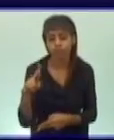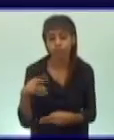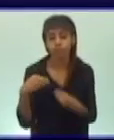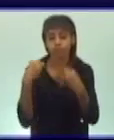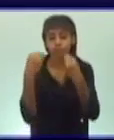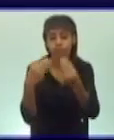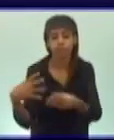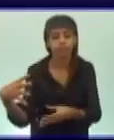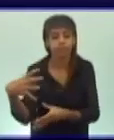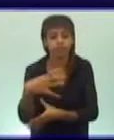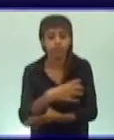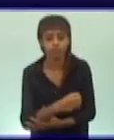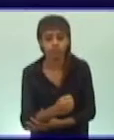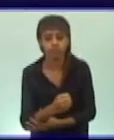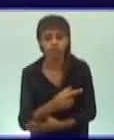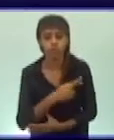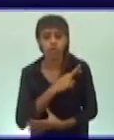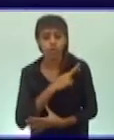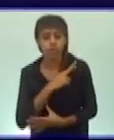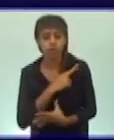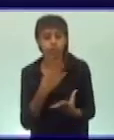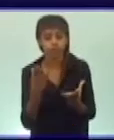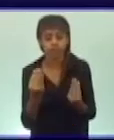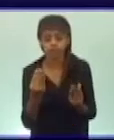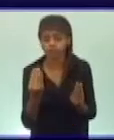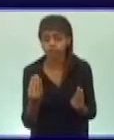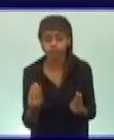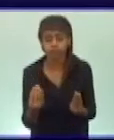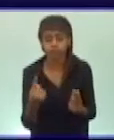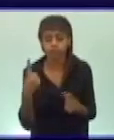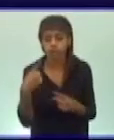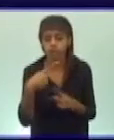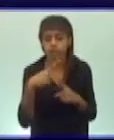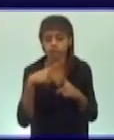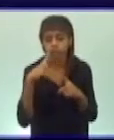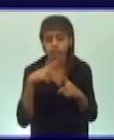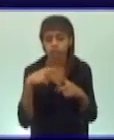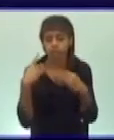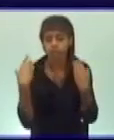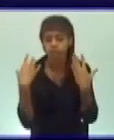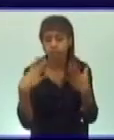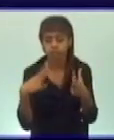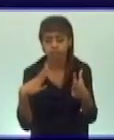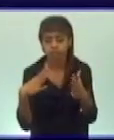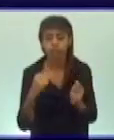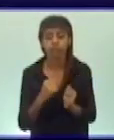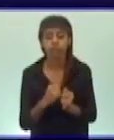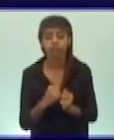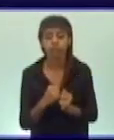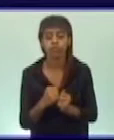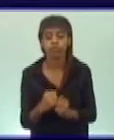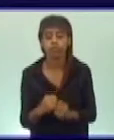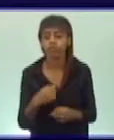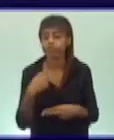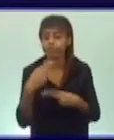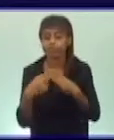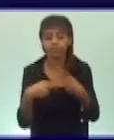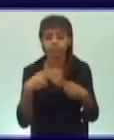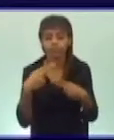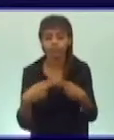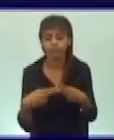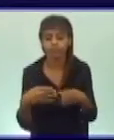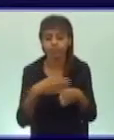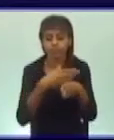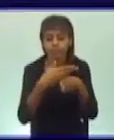entero con mucha responsabilidad a cada una de las tareas concebidas. se llevaron a cabo diferentes sesiones